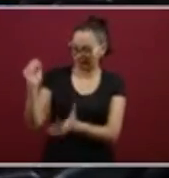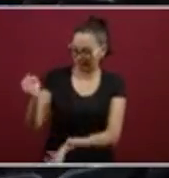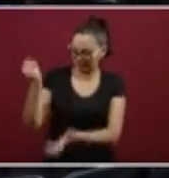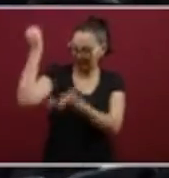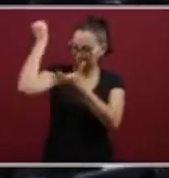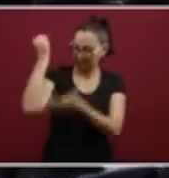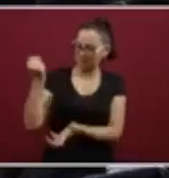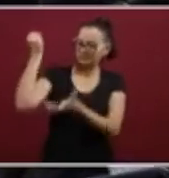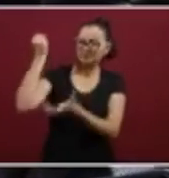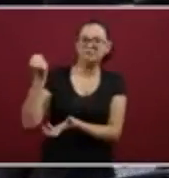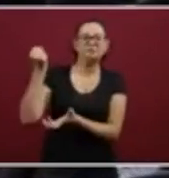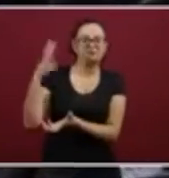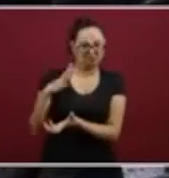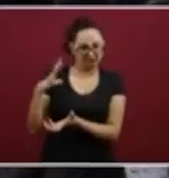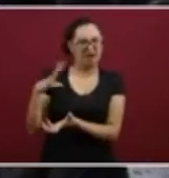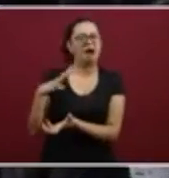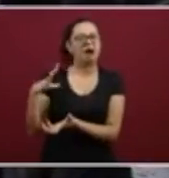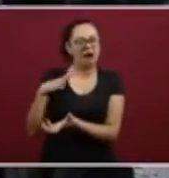si